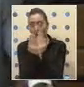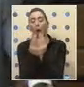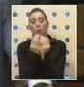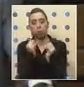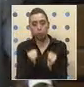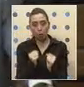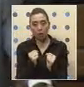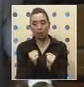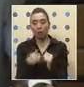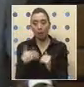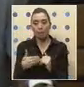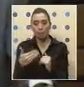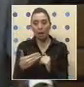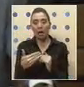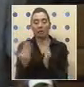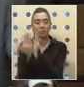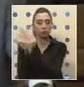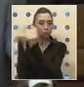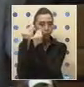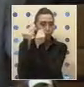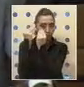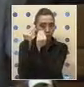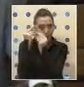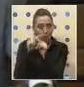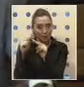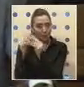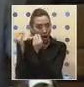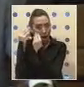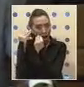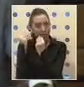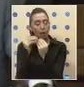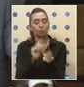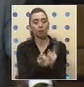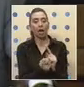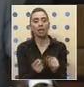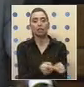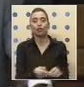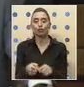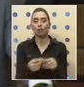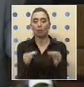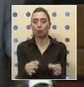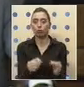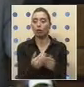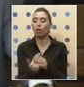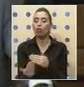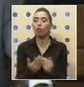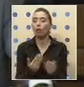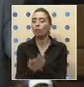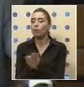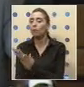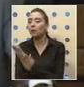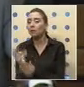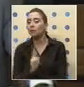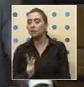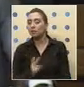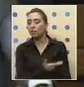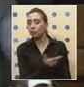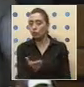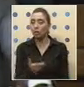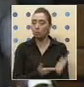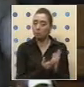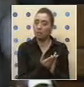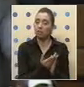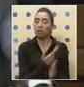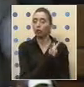ir a prepararse para tener una sociedad más justa. ¿Dónde parte, señores? Parte con el